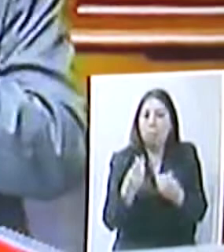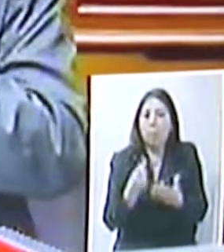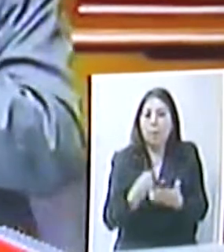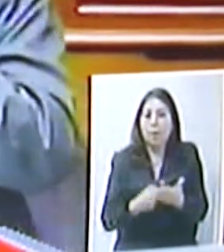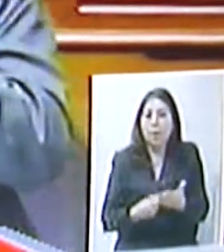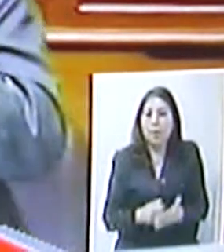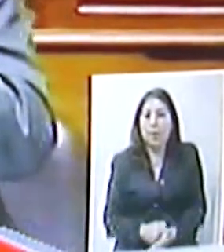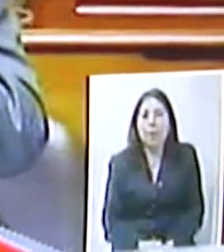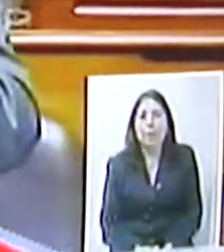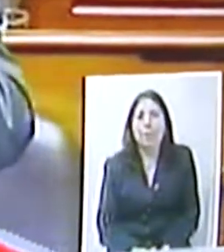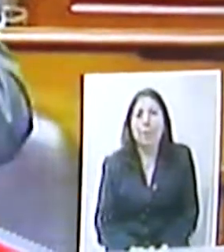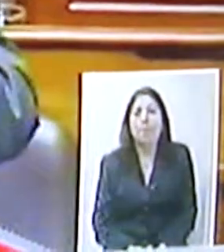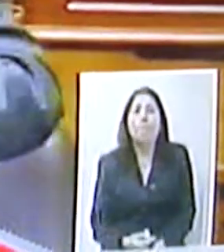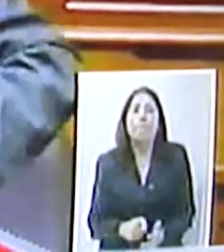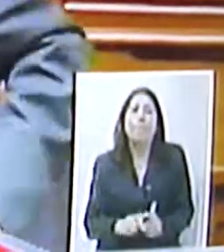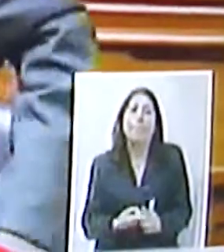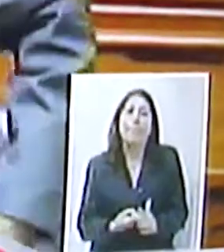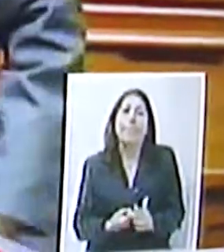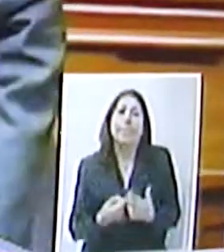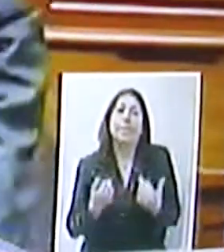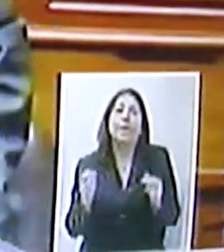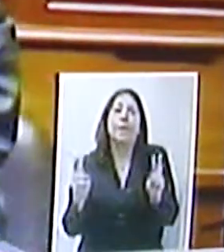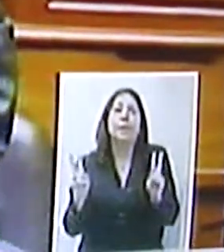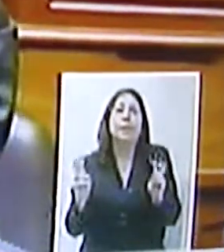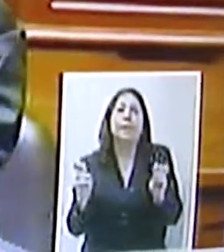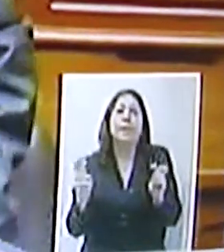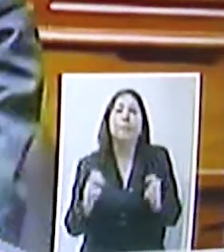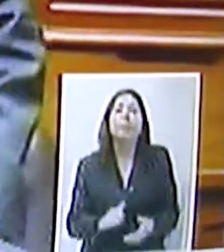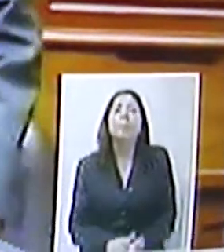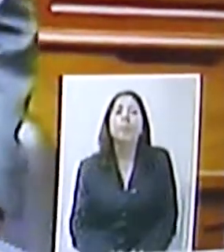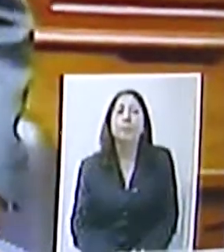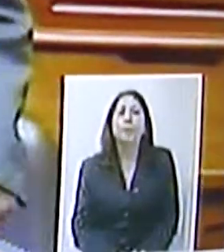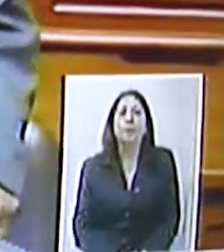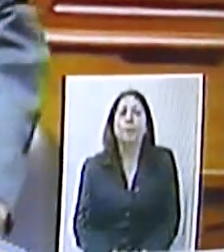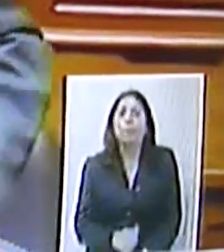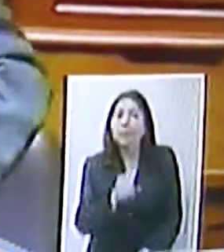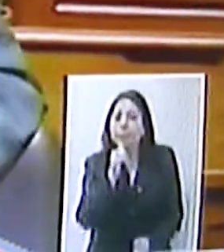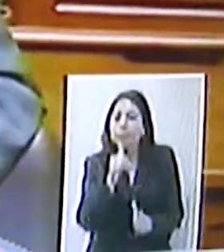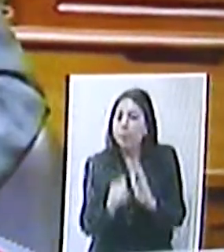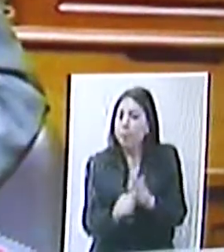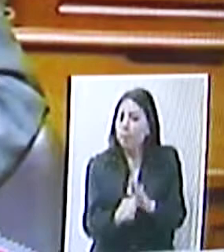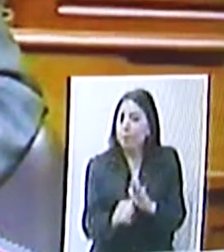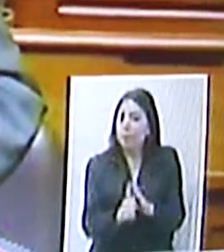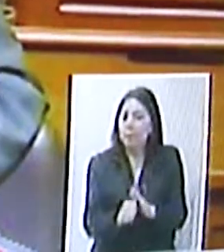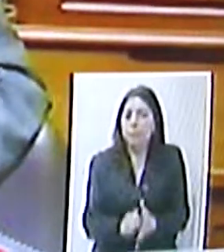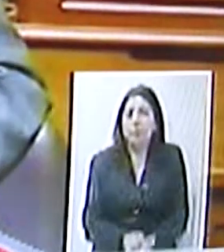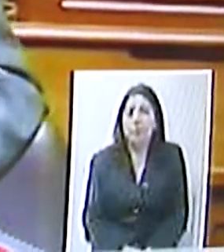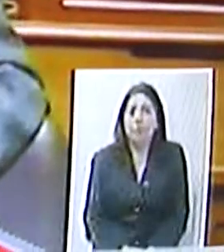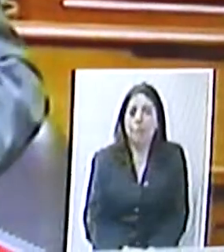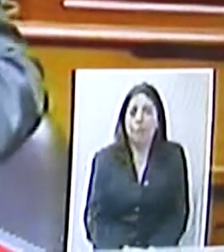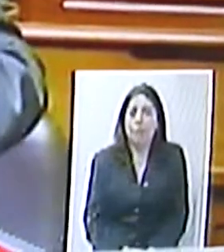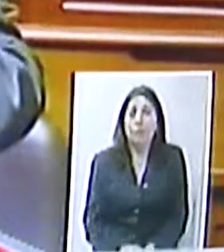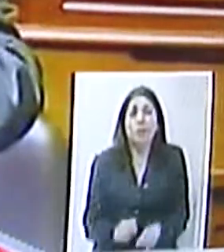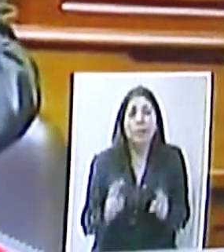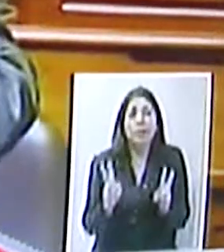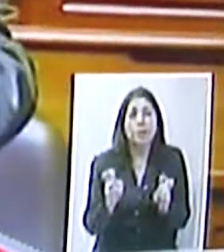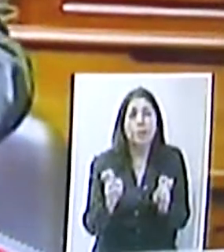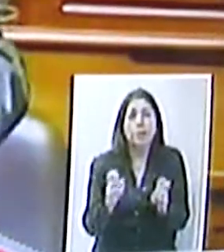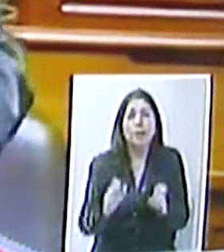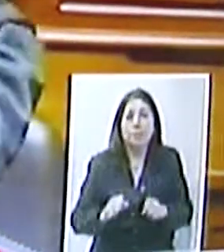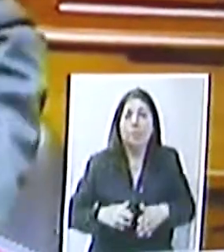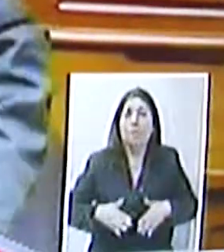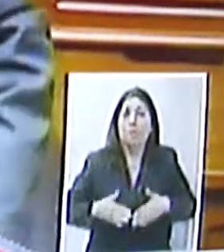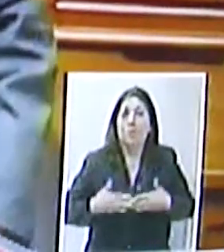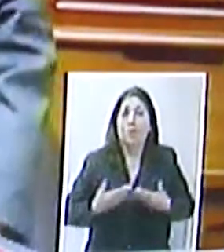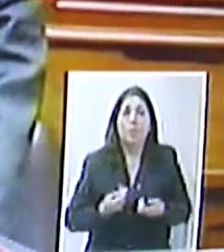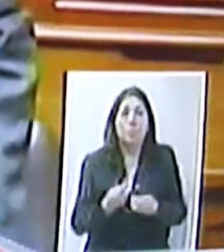porque para empezar, este tema de las reservas certificadas, el tema de las